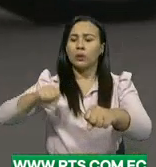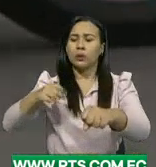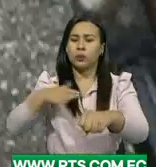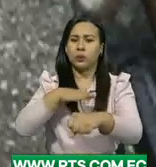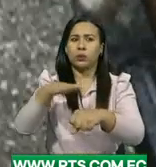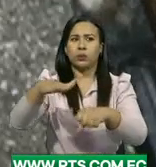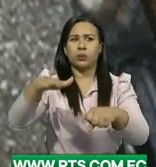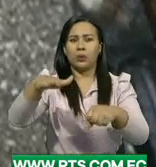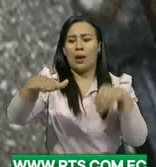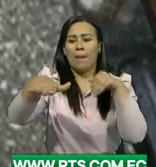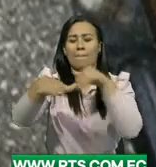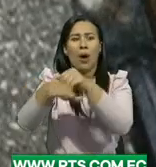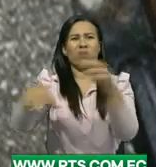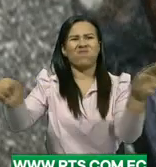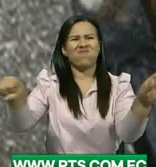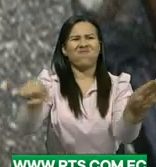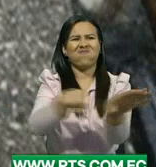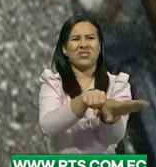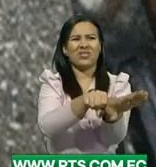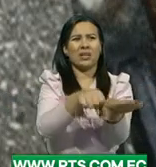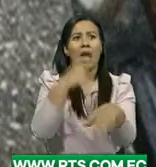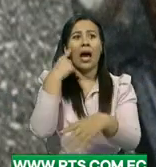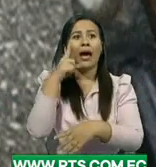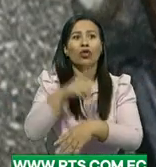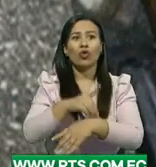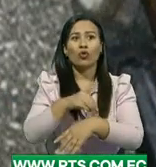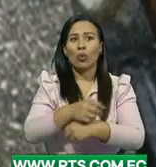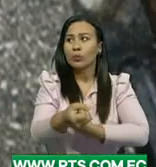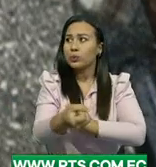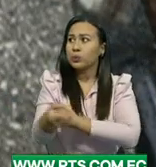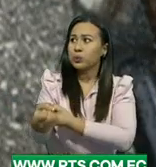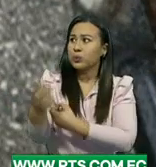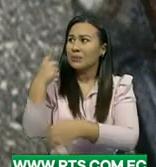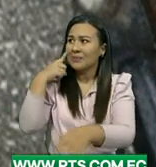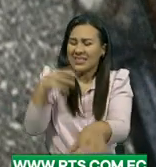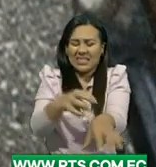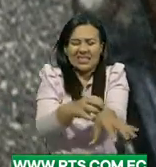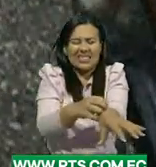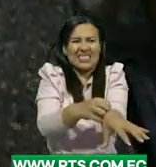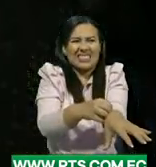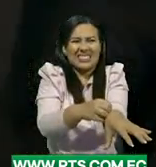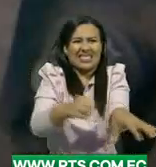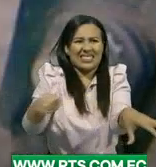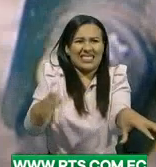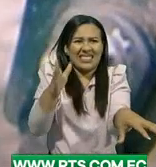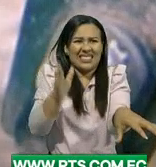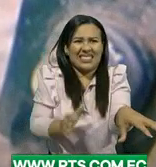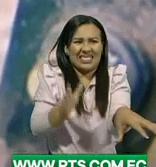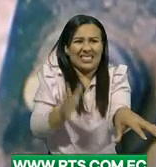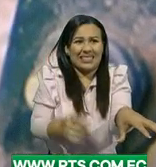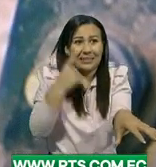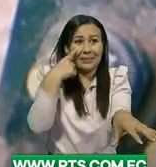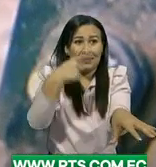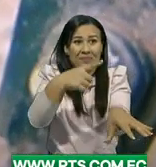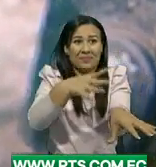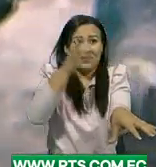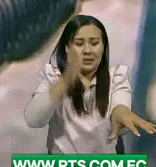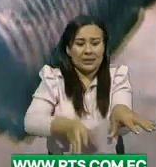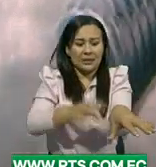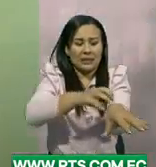por paramédicos del cuerpo de bomberos, quienes tuvieron que cortar el fierro para trasladarla a una clínica